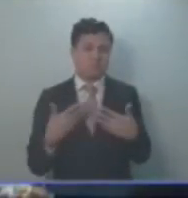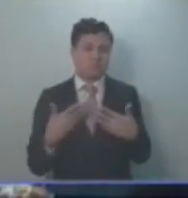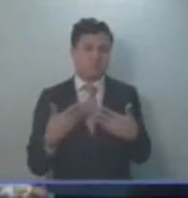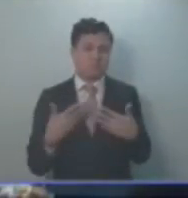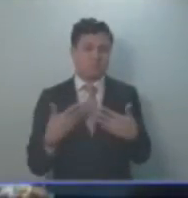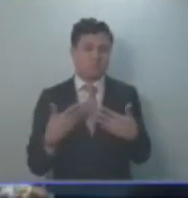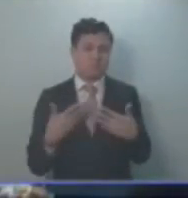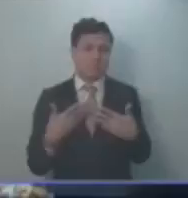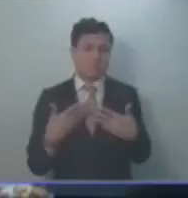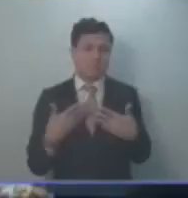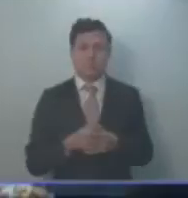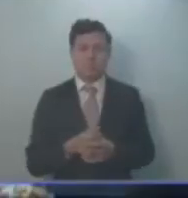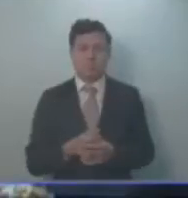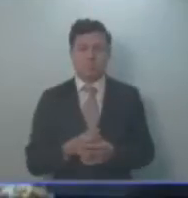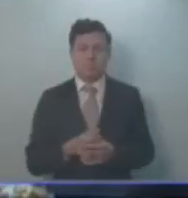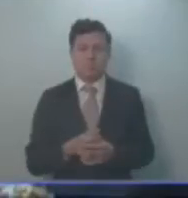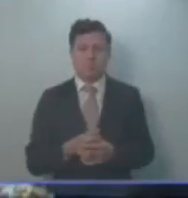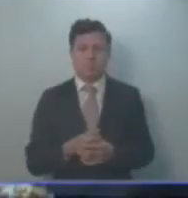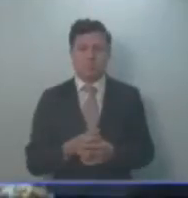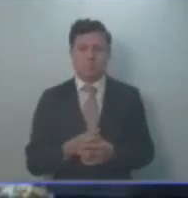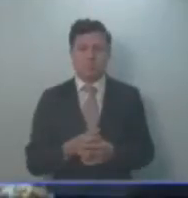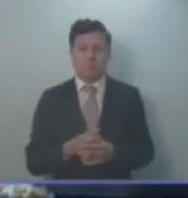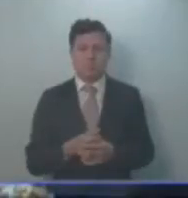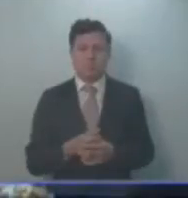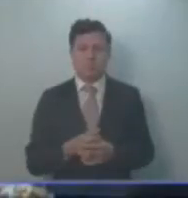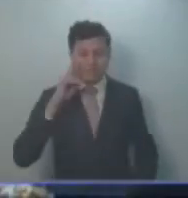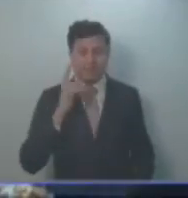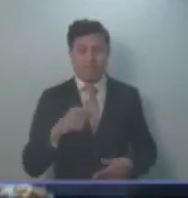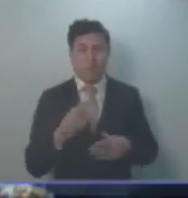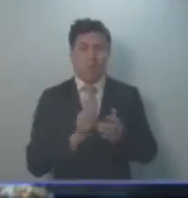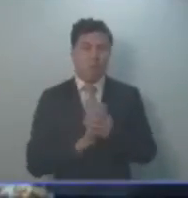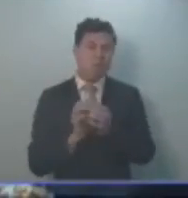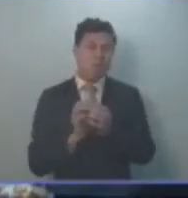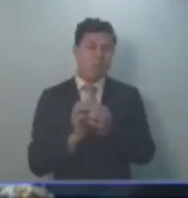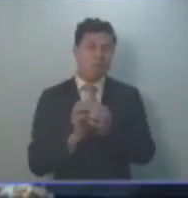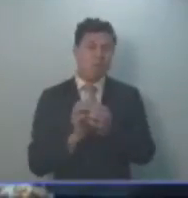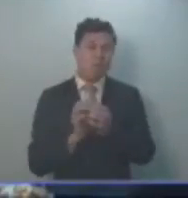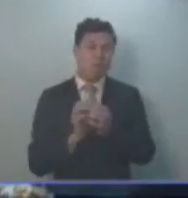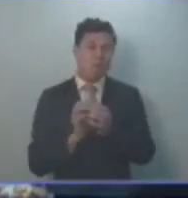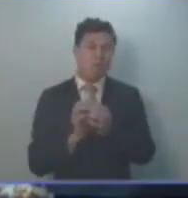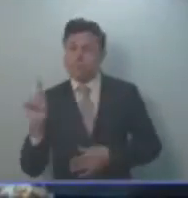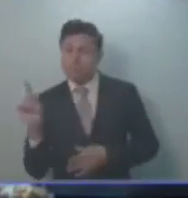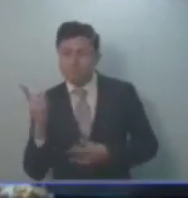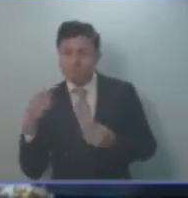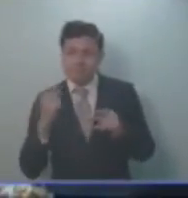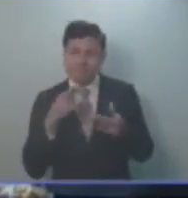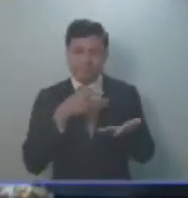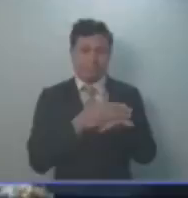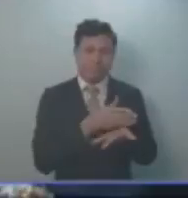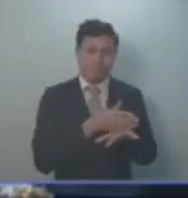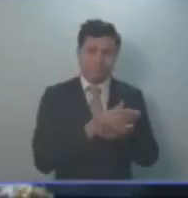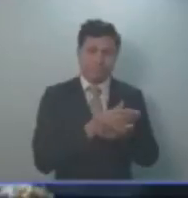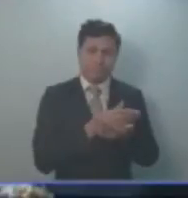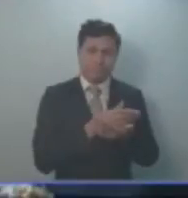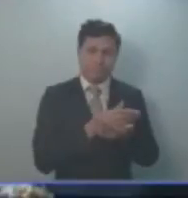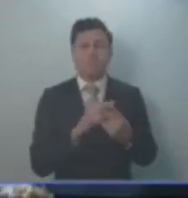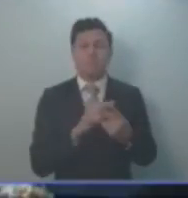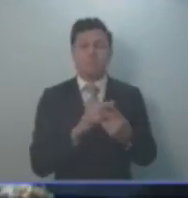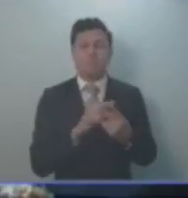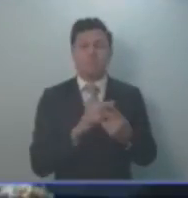recuperación, lo cual conlleva repercusiones laborales, pero principalmente